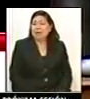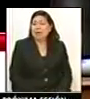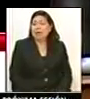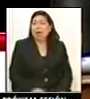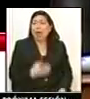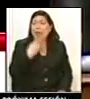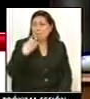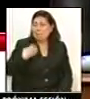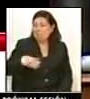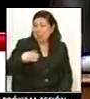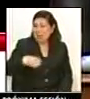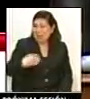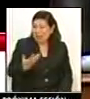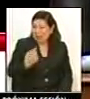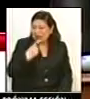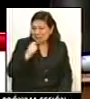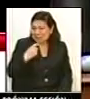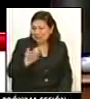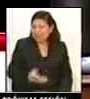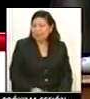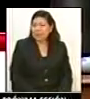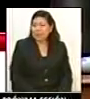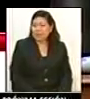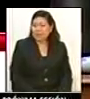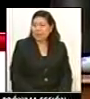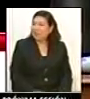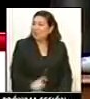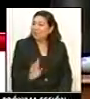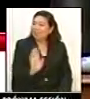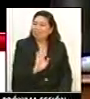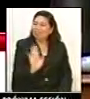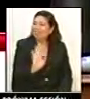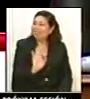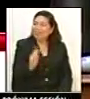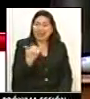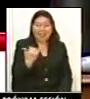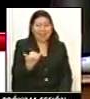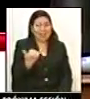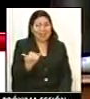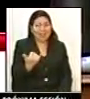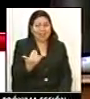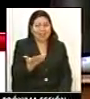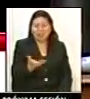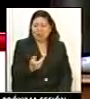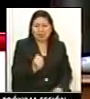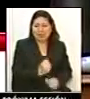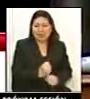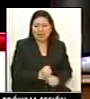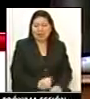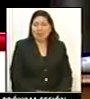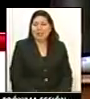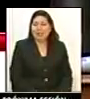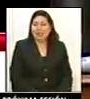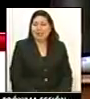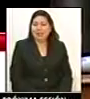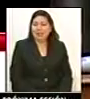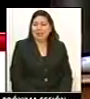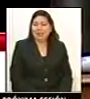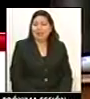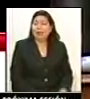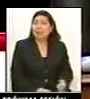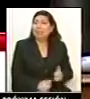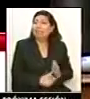¿Damascos es producto de primera necesidad? No, pues. Aquí alguien no está haciendo su trabajo. Y